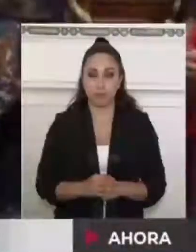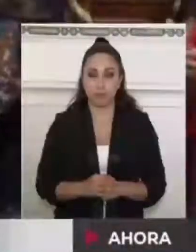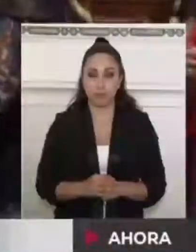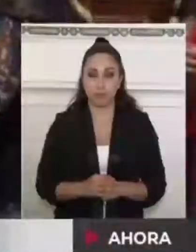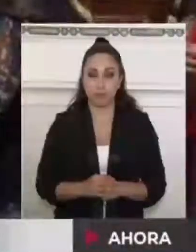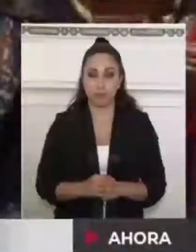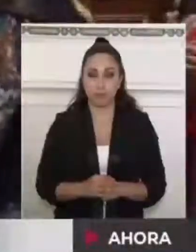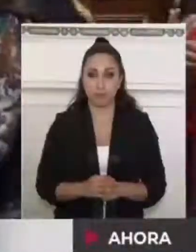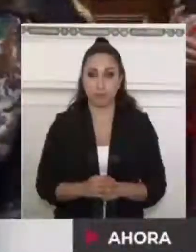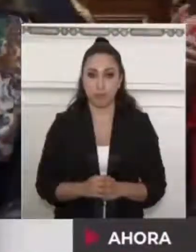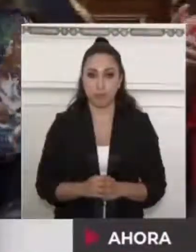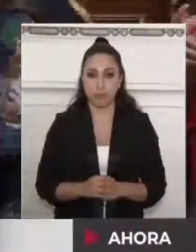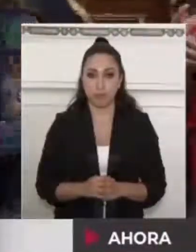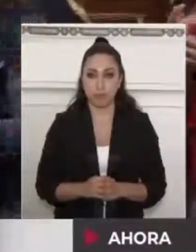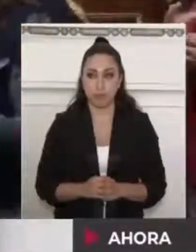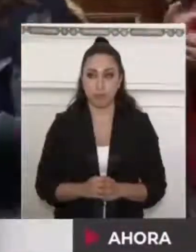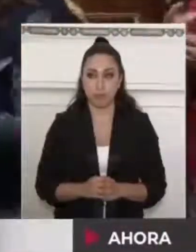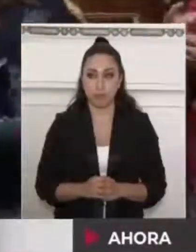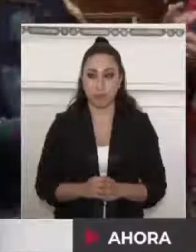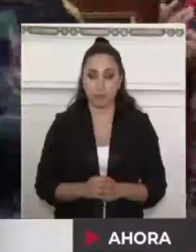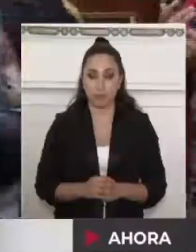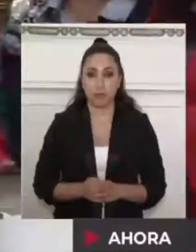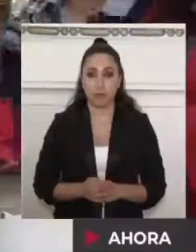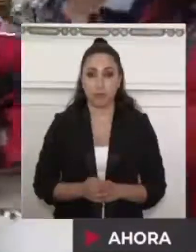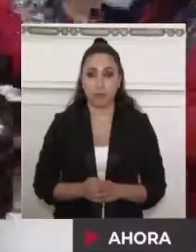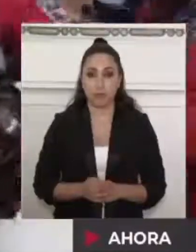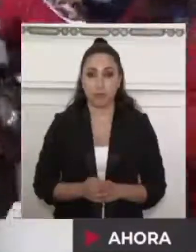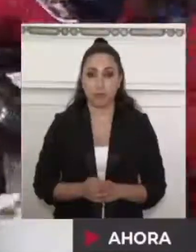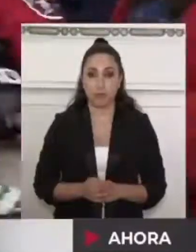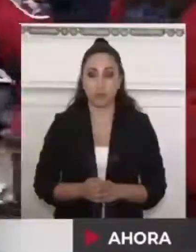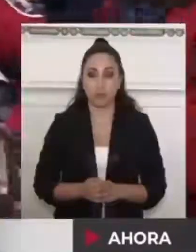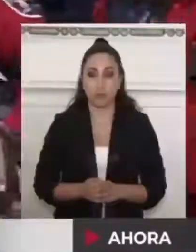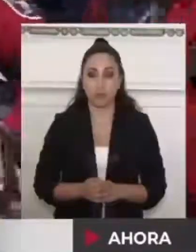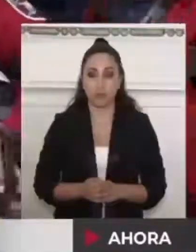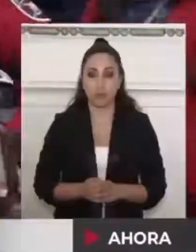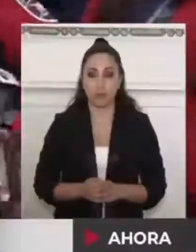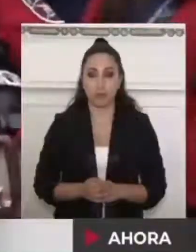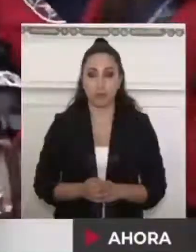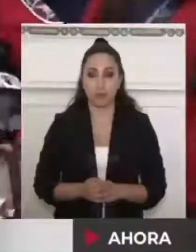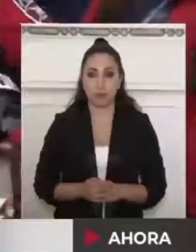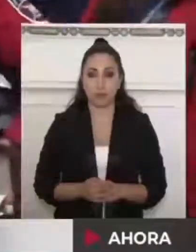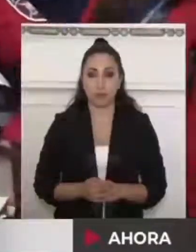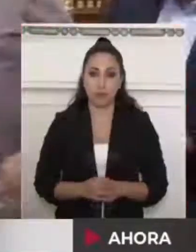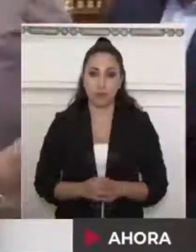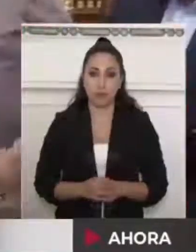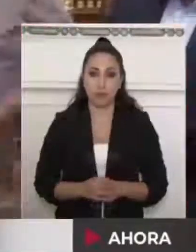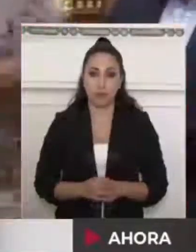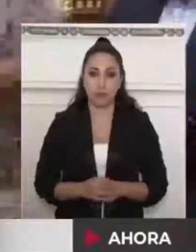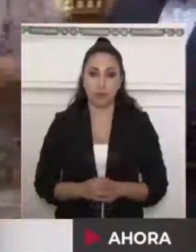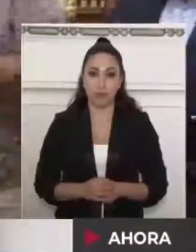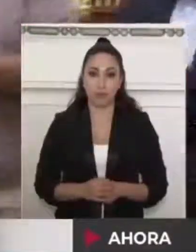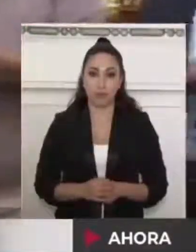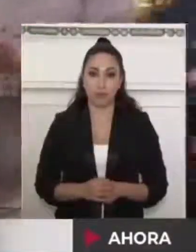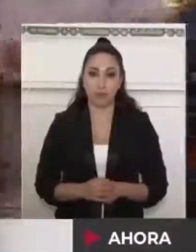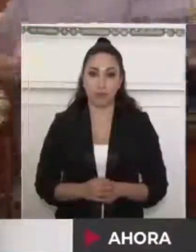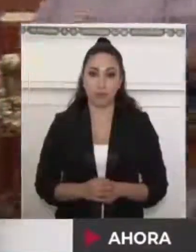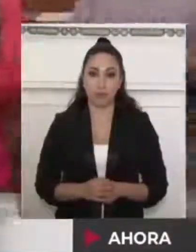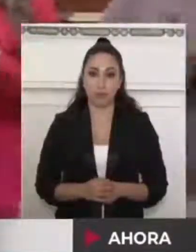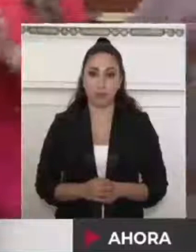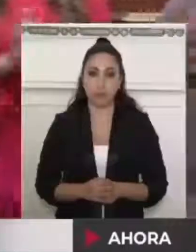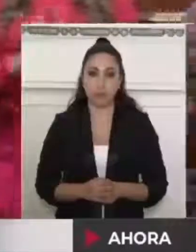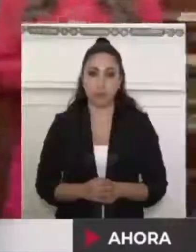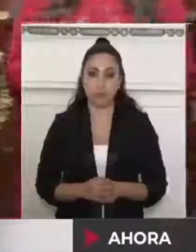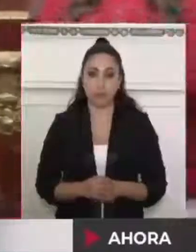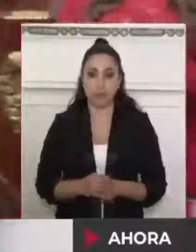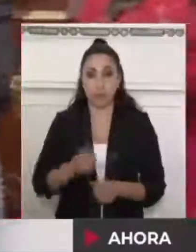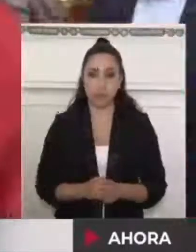Antonio Ortiz Torres, voluntario en labores de rescate, el agrupamiento militarizado Cóndor AC, Eloísa Quijano Herrera,